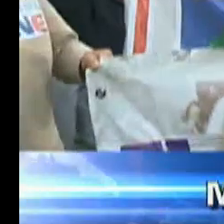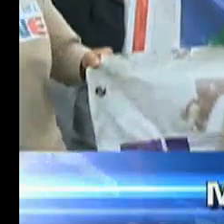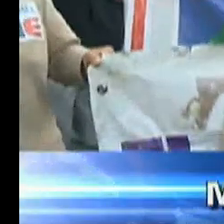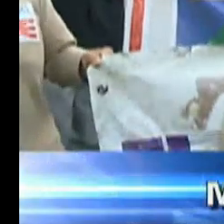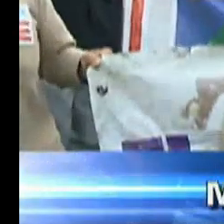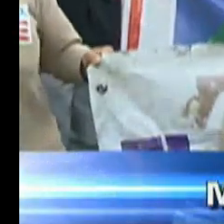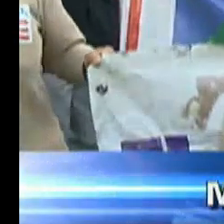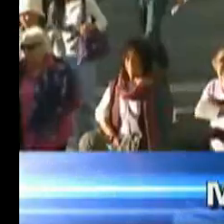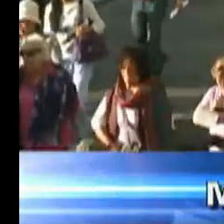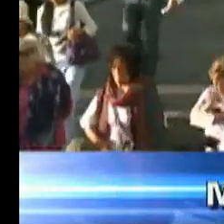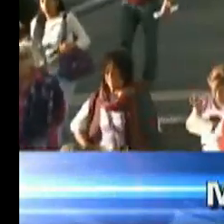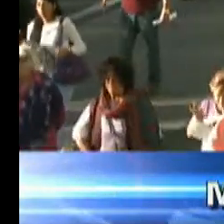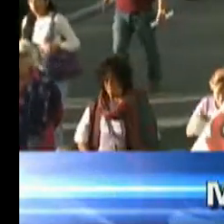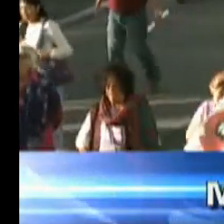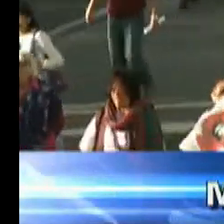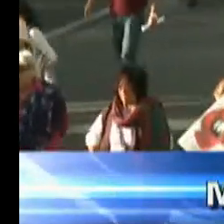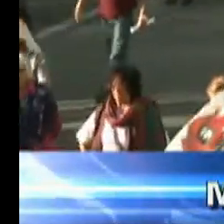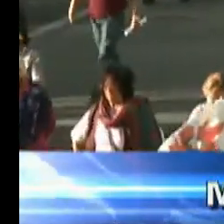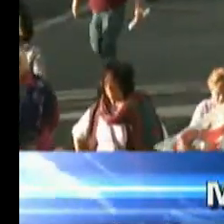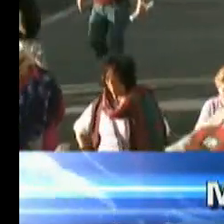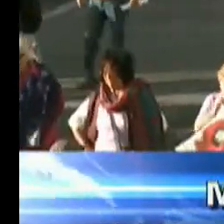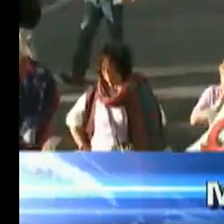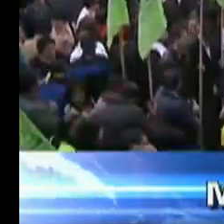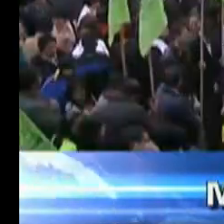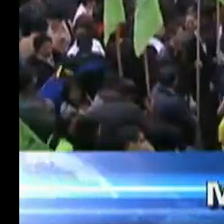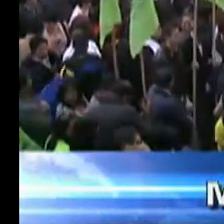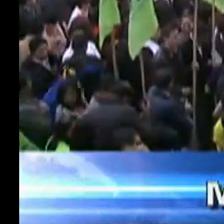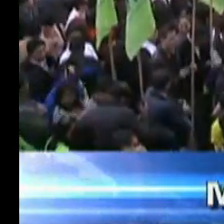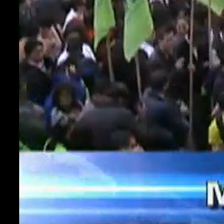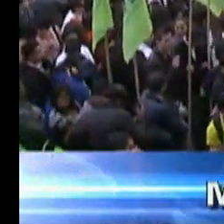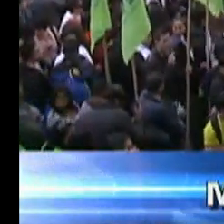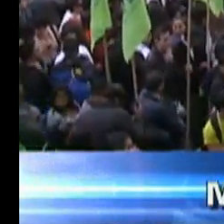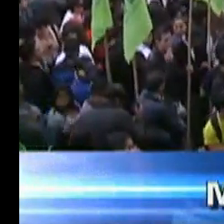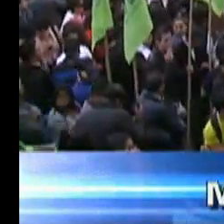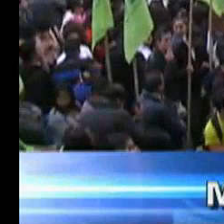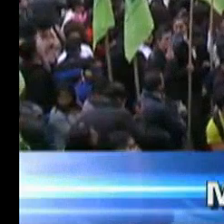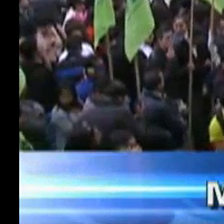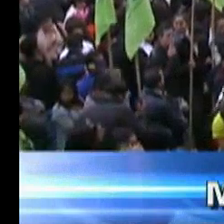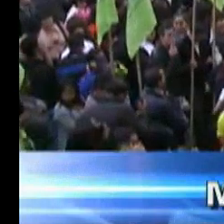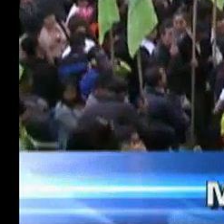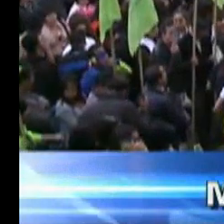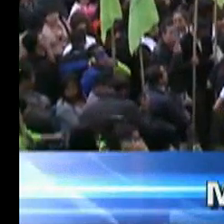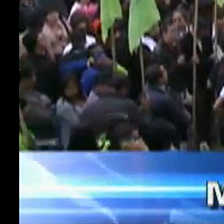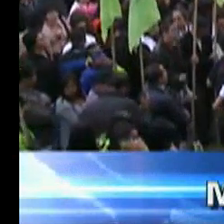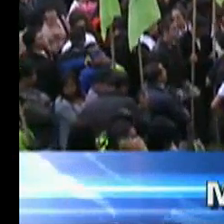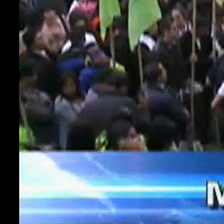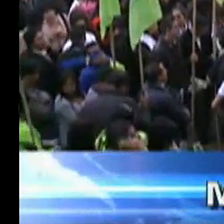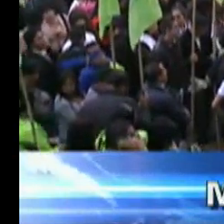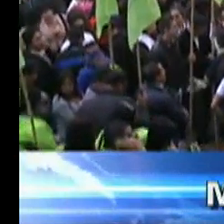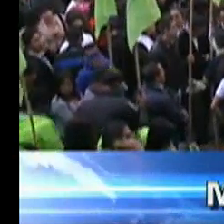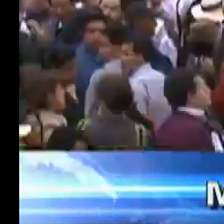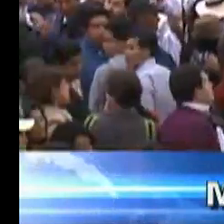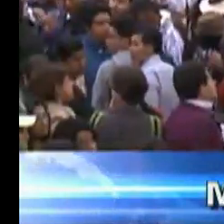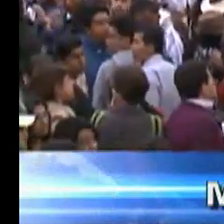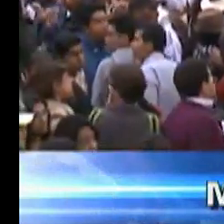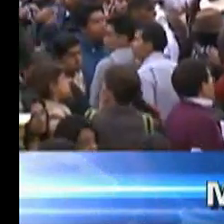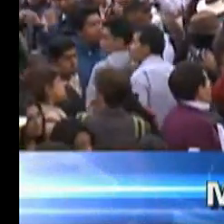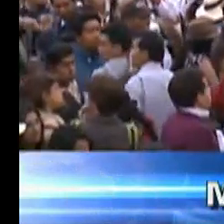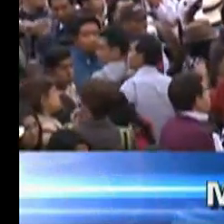Jornada de movilizaciones en el país. Las marchas se desarrollaron de forma pacífica.